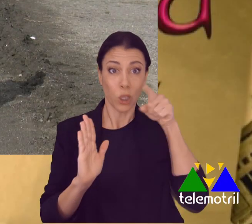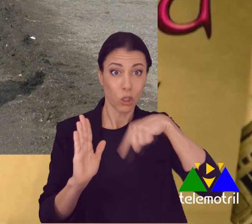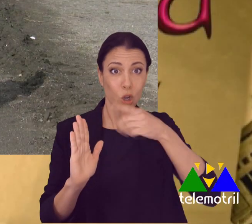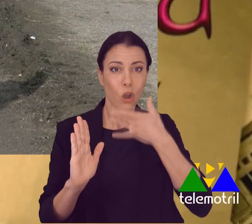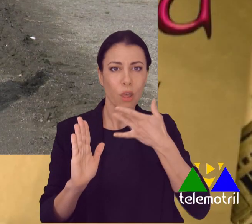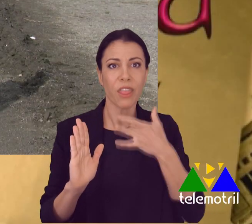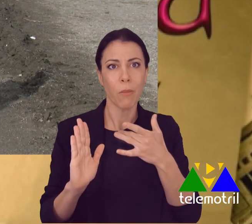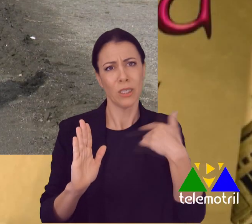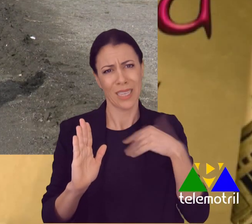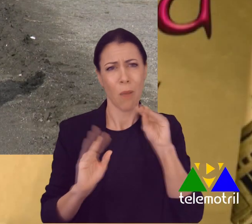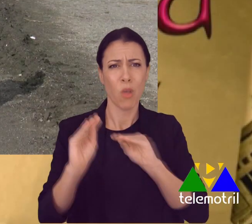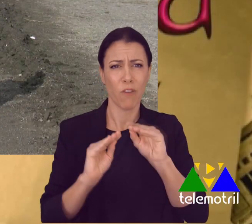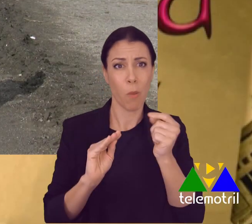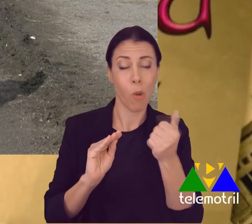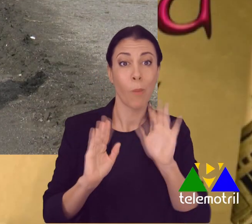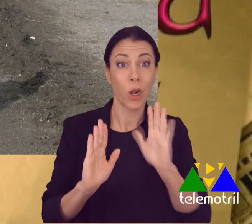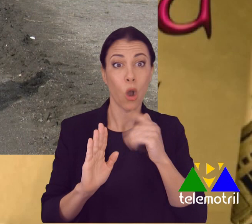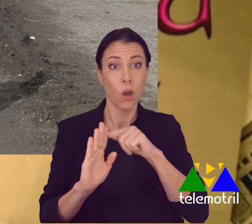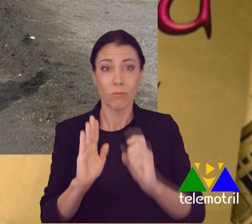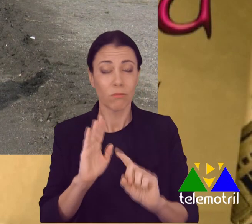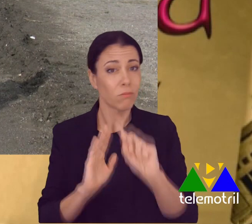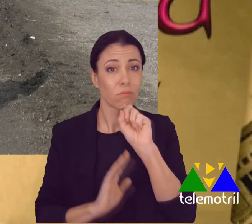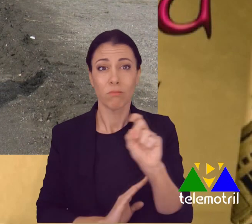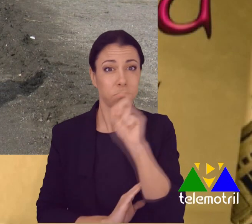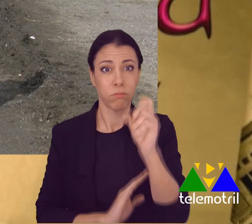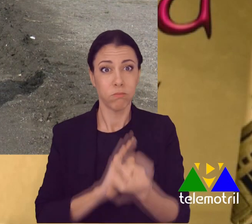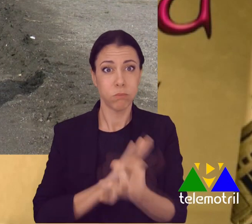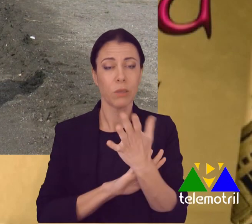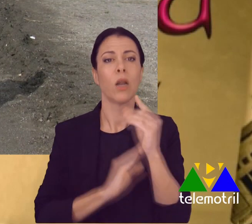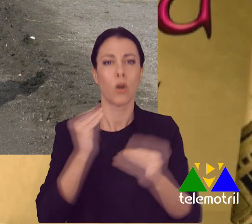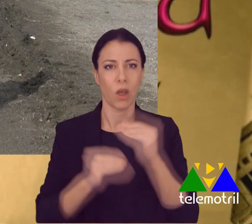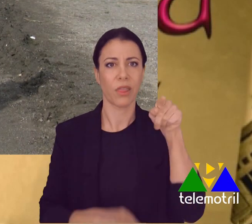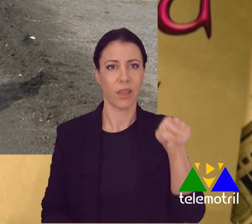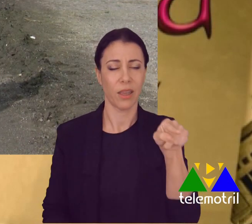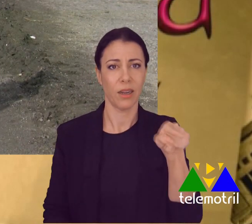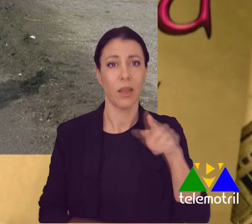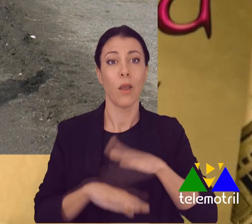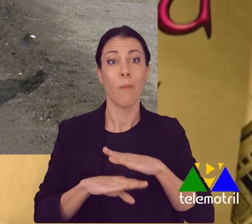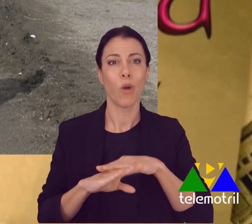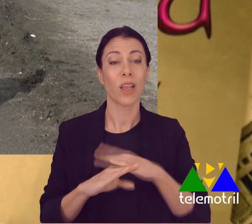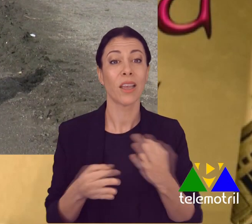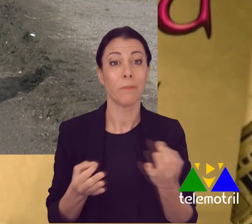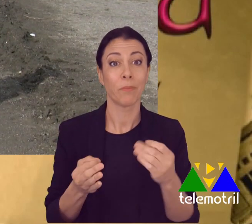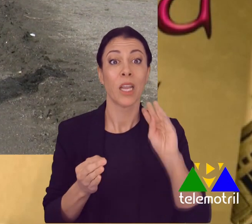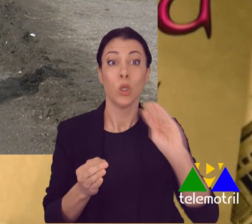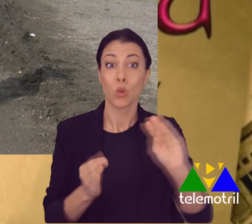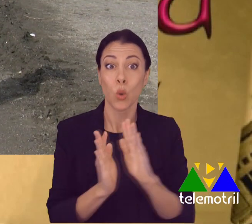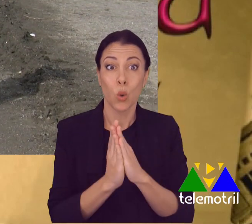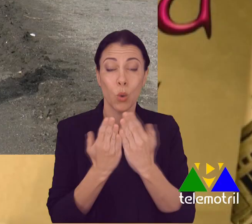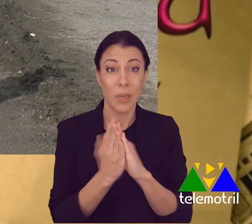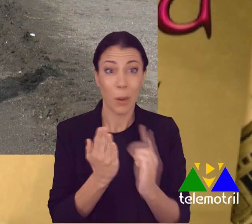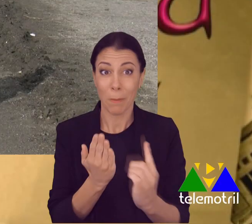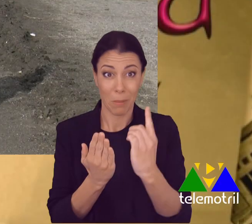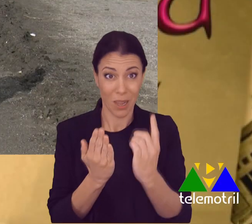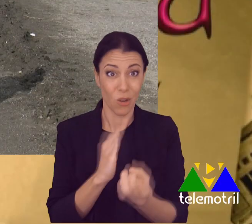del tiempo, es Tomás de Aquino el que lo hace, porque en la portadilla de su libro